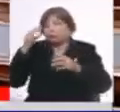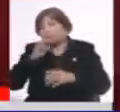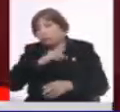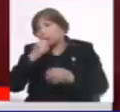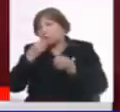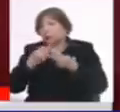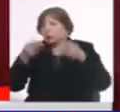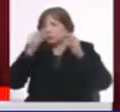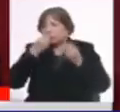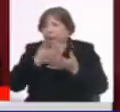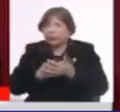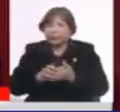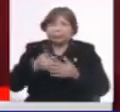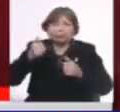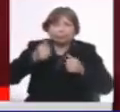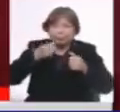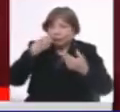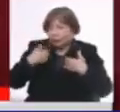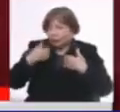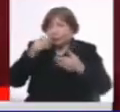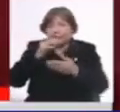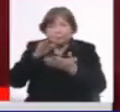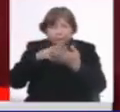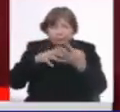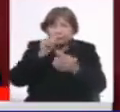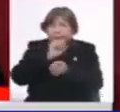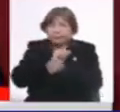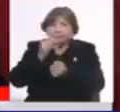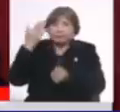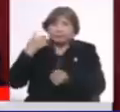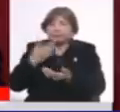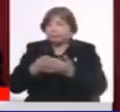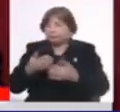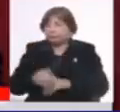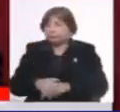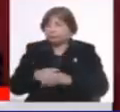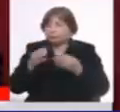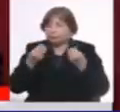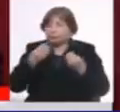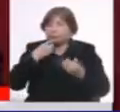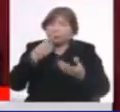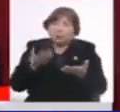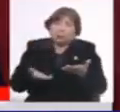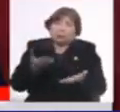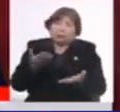cuáles son los deméritos, tiene antecedentes, no tiene antecedentes, ¿no? Como puede ser